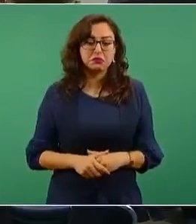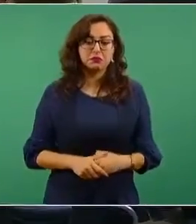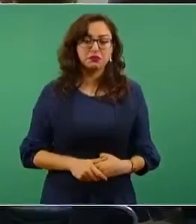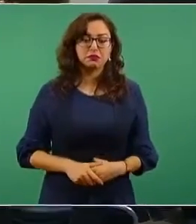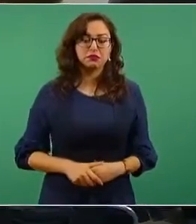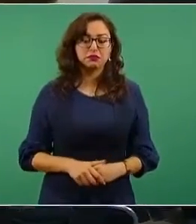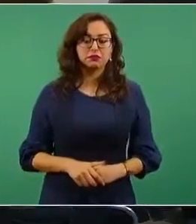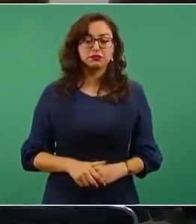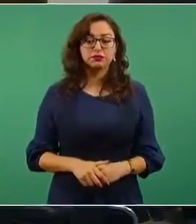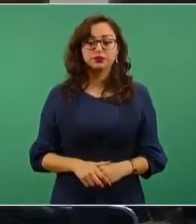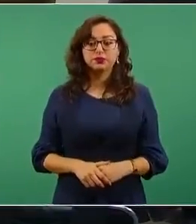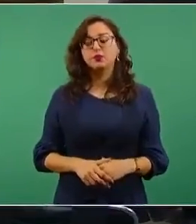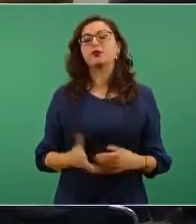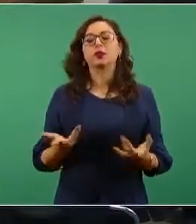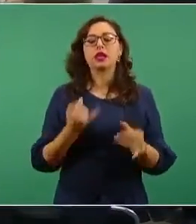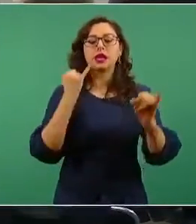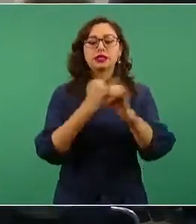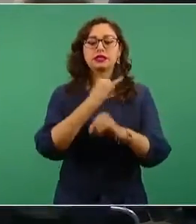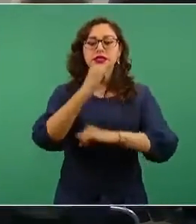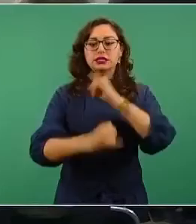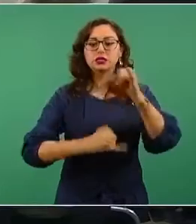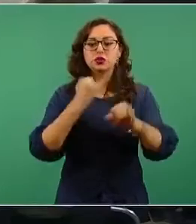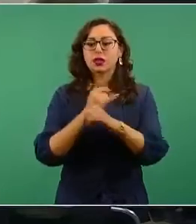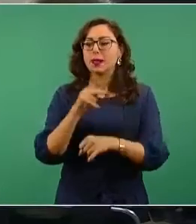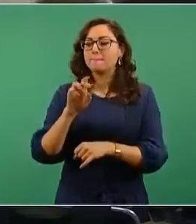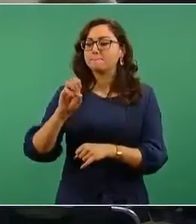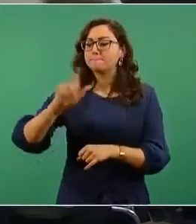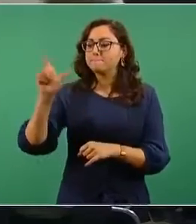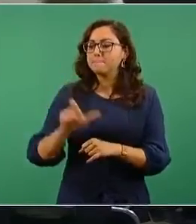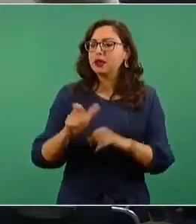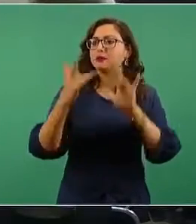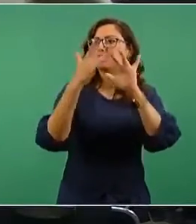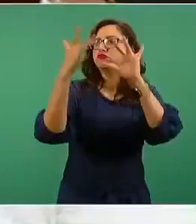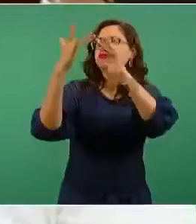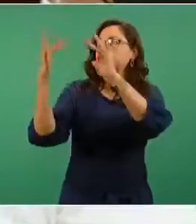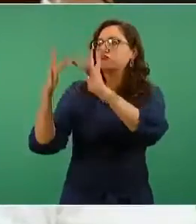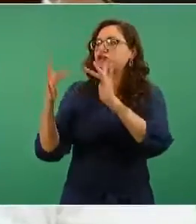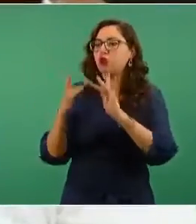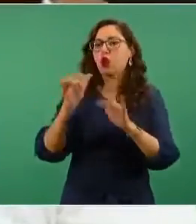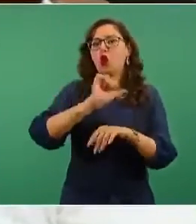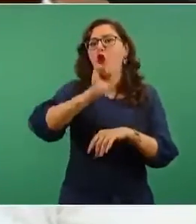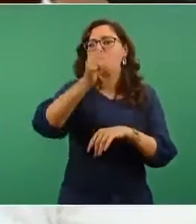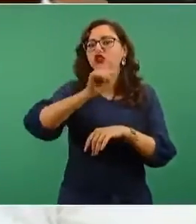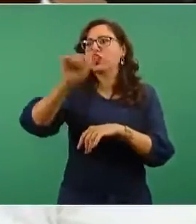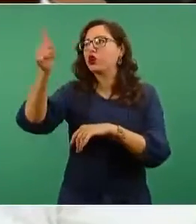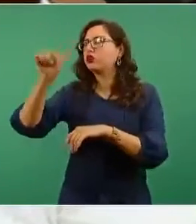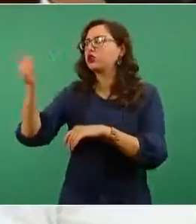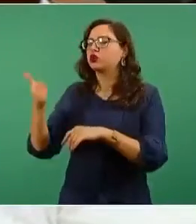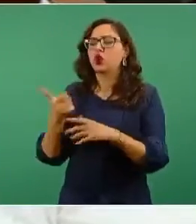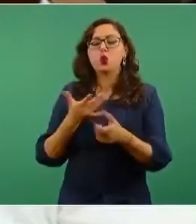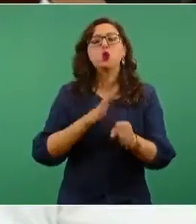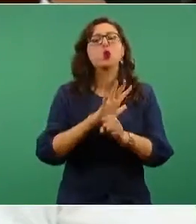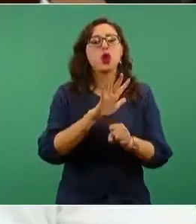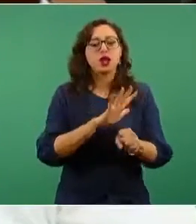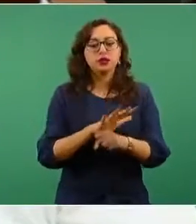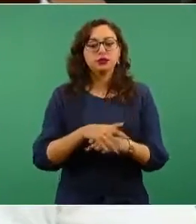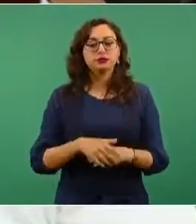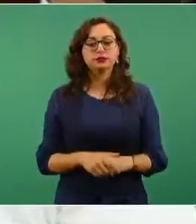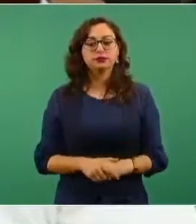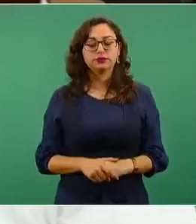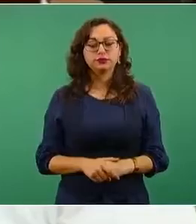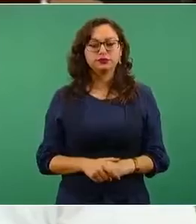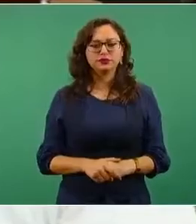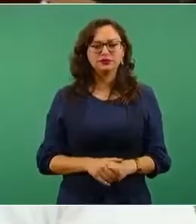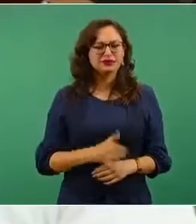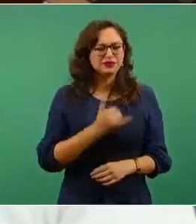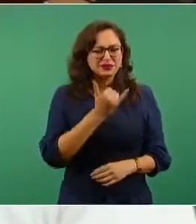entidades de trading internacional están justamente ahora teniendo relación comercial? en PMI.